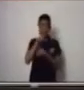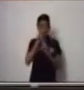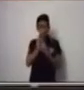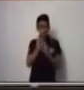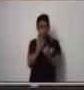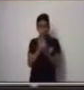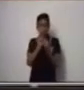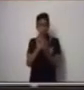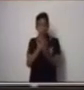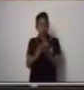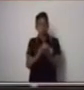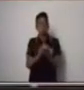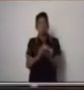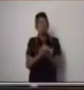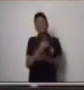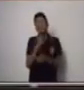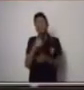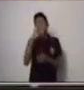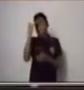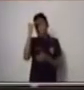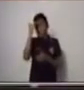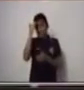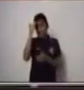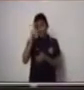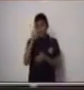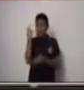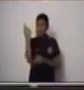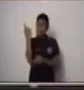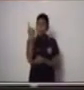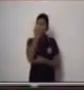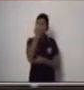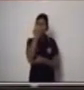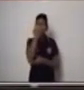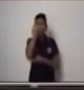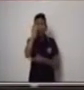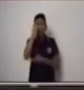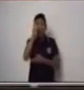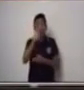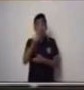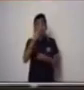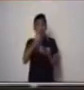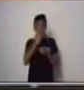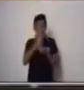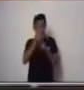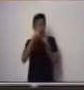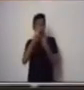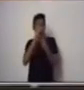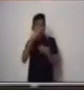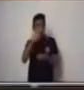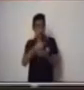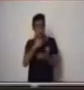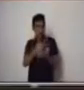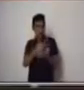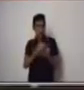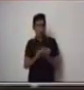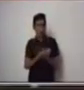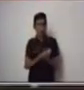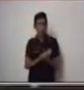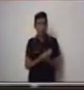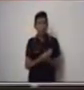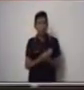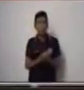Sabemos de que forman parte importante también del patrimonio de nuestra nación. Muy bien.